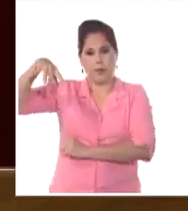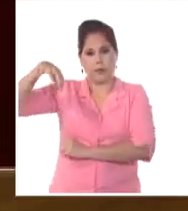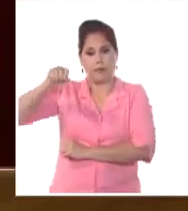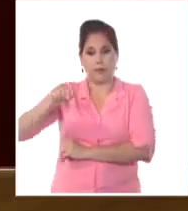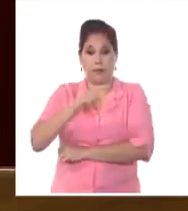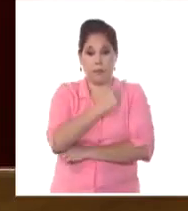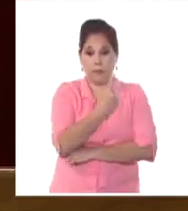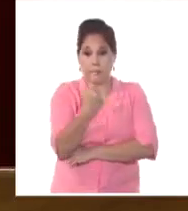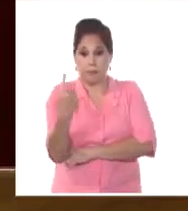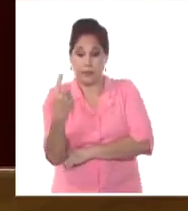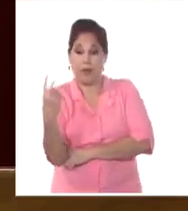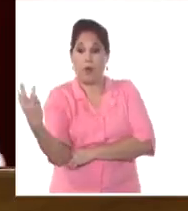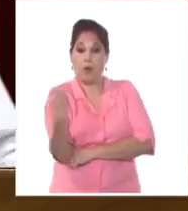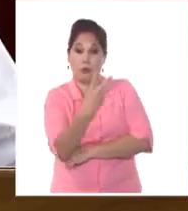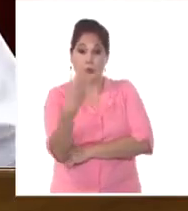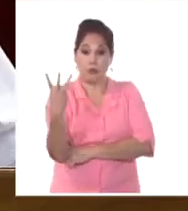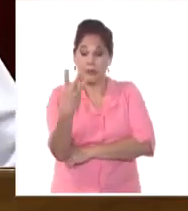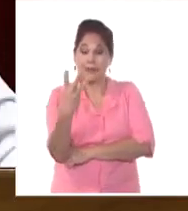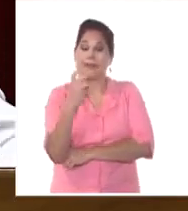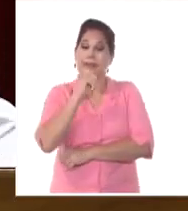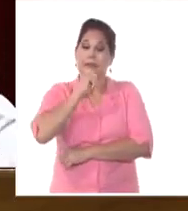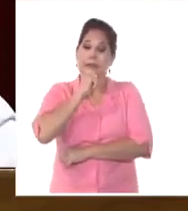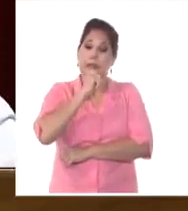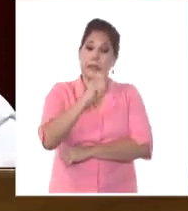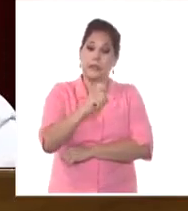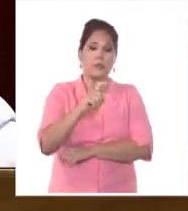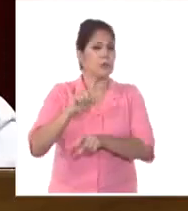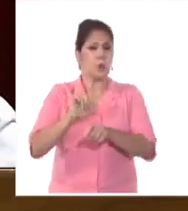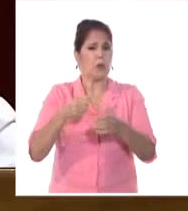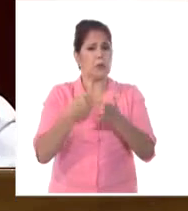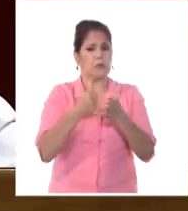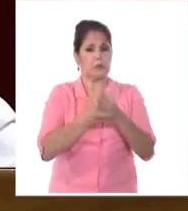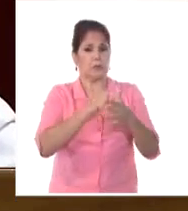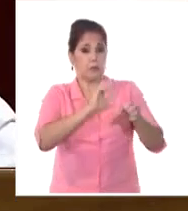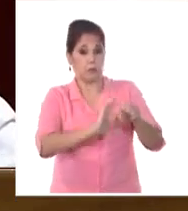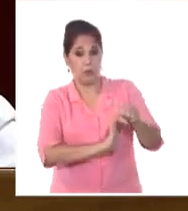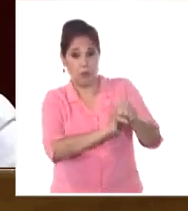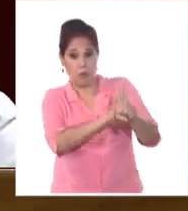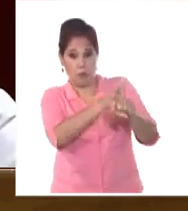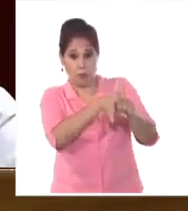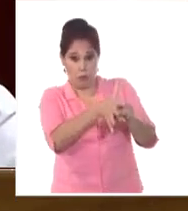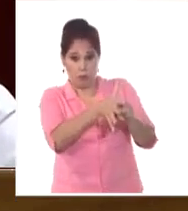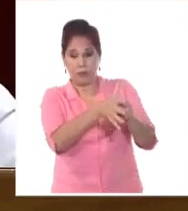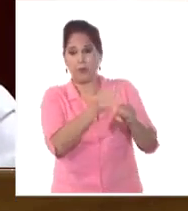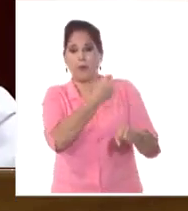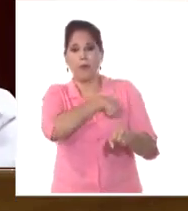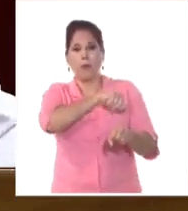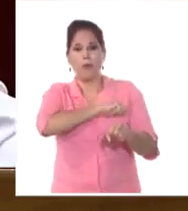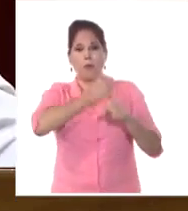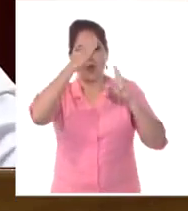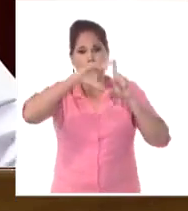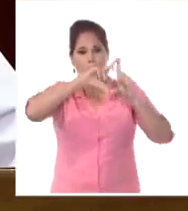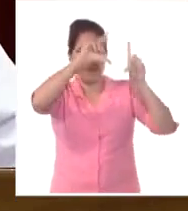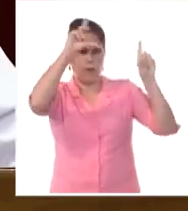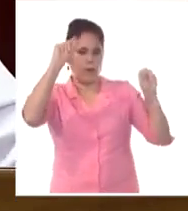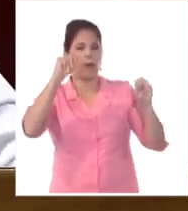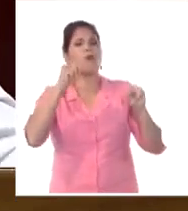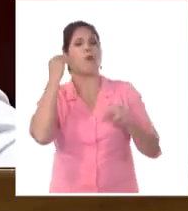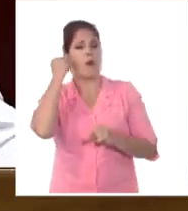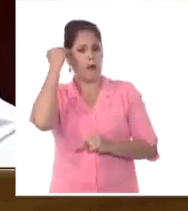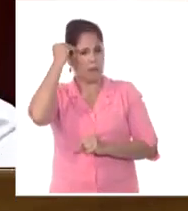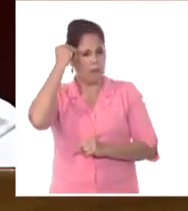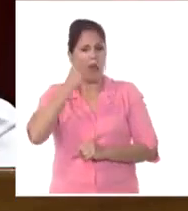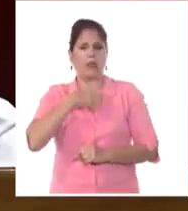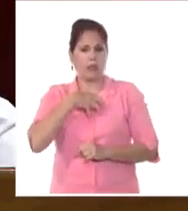cada uno de estos momentos, como lo hicimos durante el enfrentamiento a la COVID-19, el pueblo cubano demostró su capacidad de